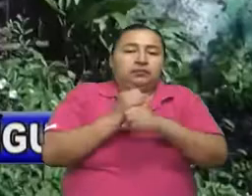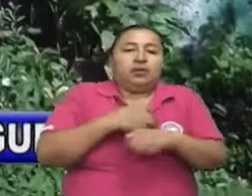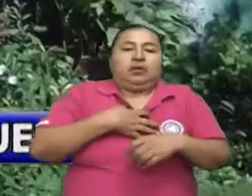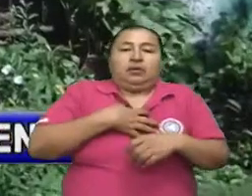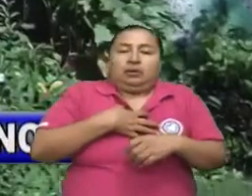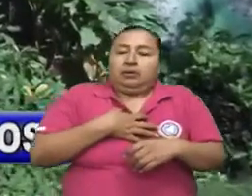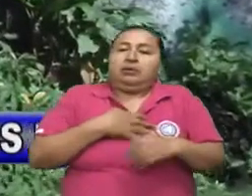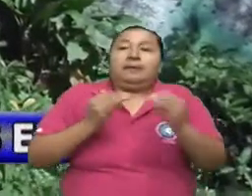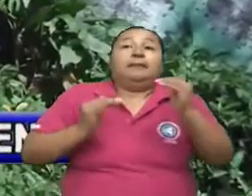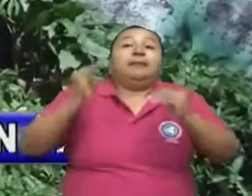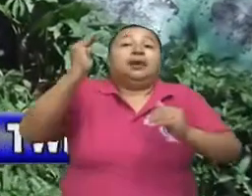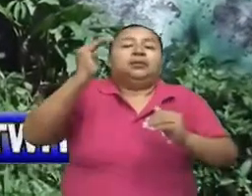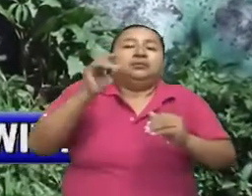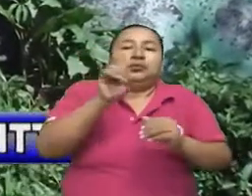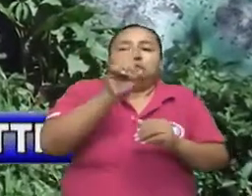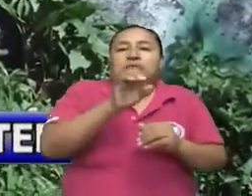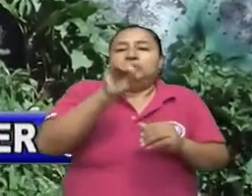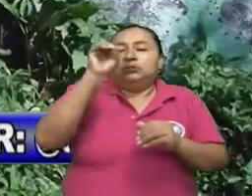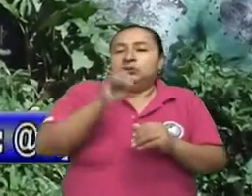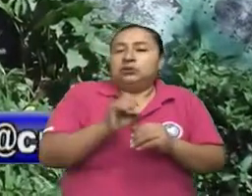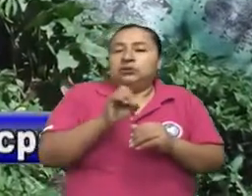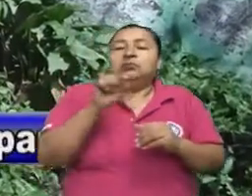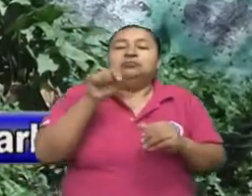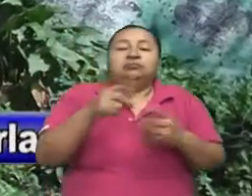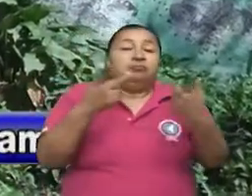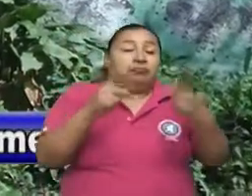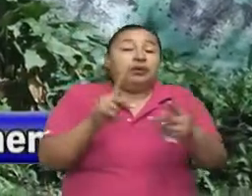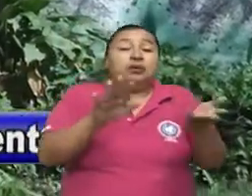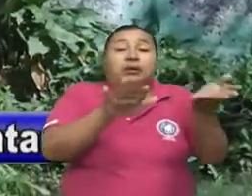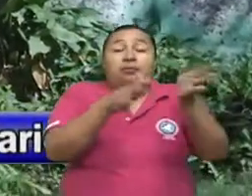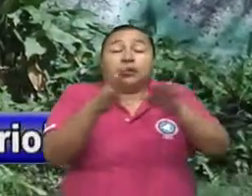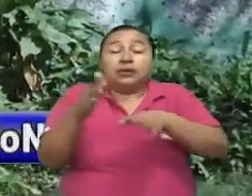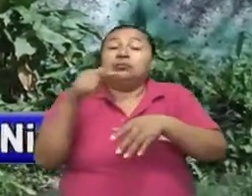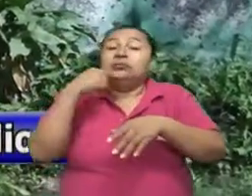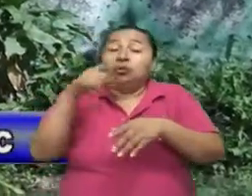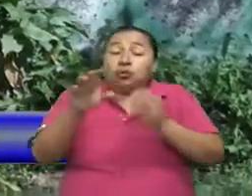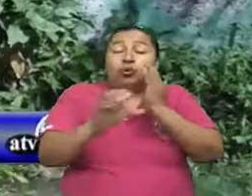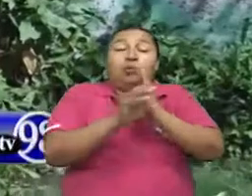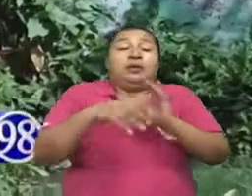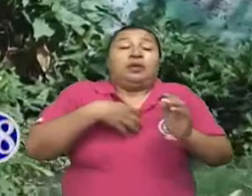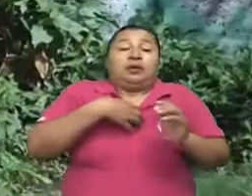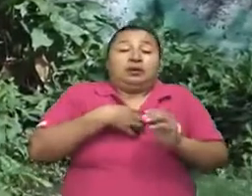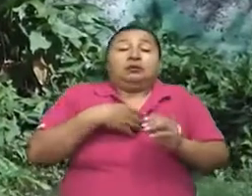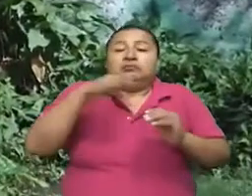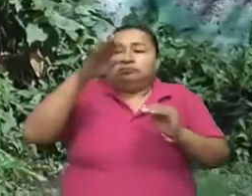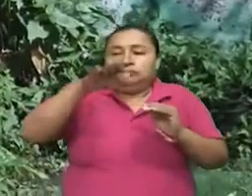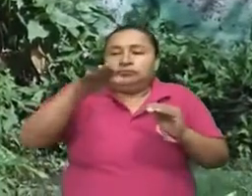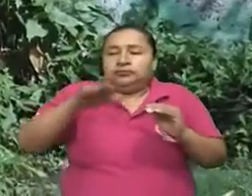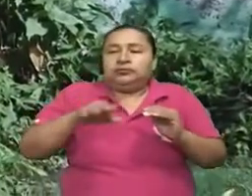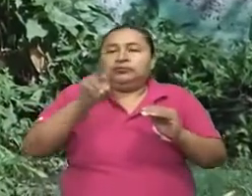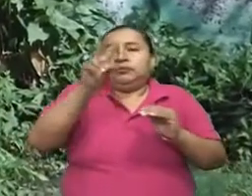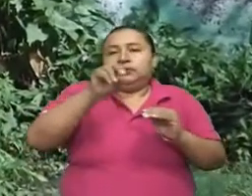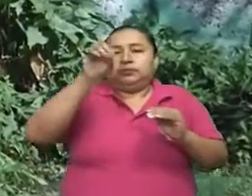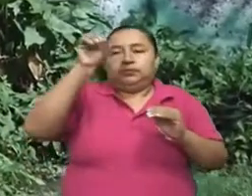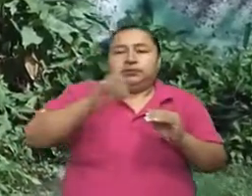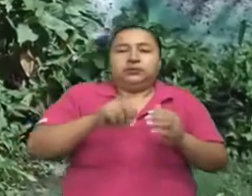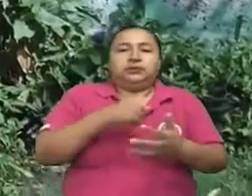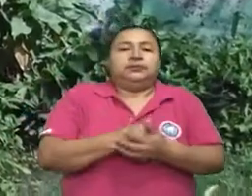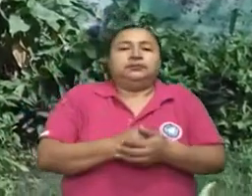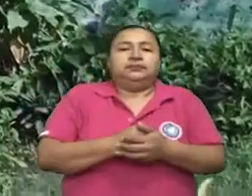neumonía incrementaron en 1%, pero las muertes por esta enfermedad bajaron en un